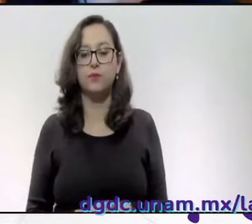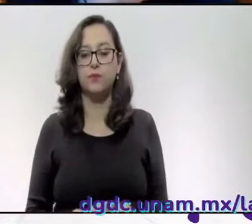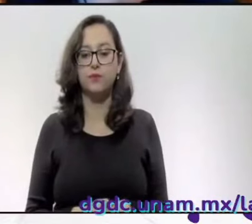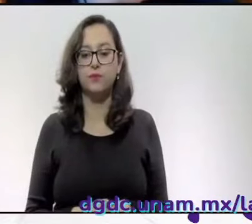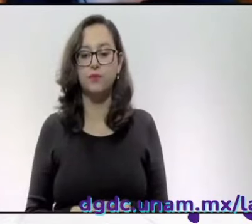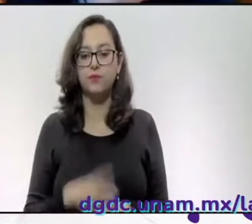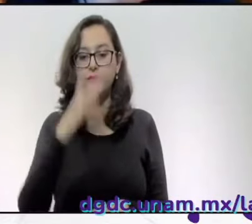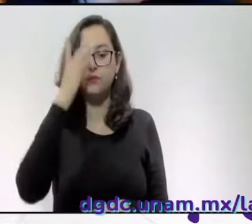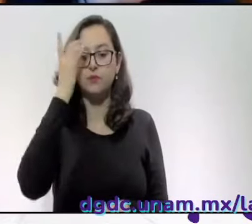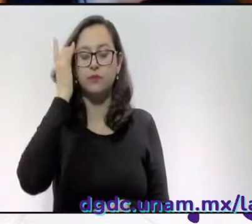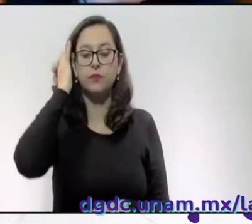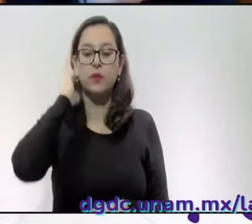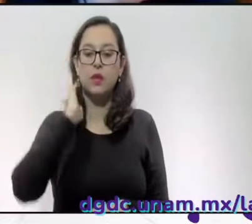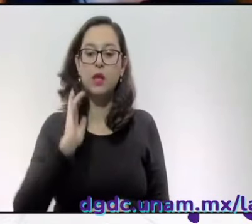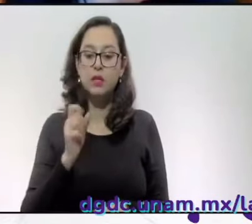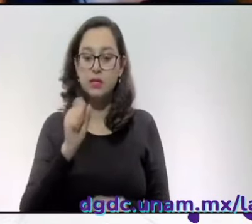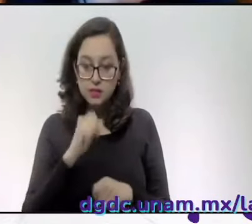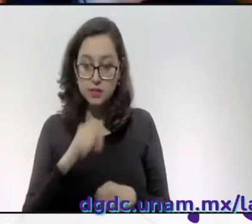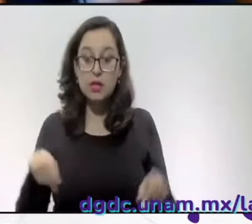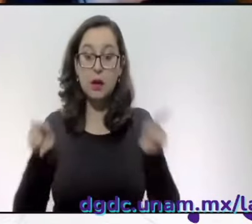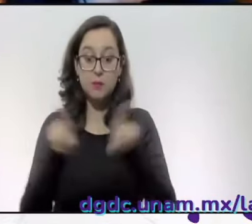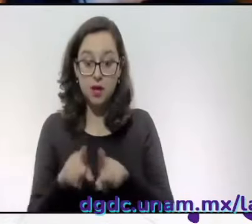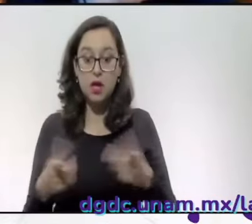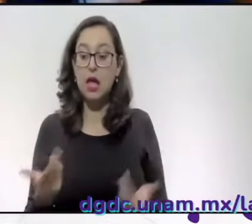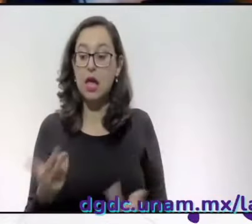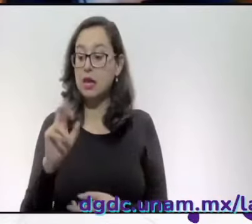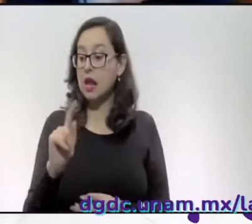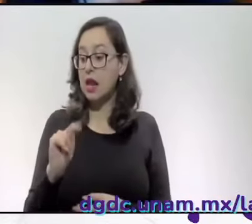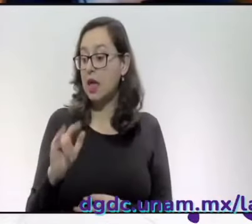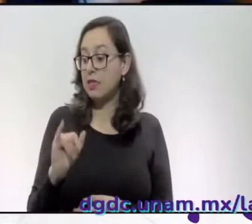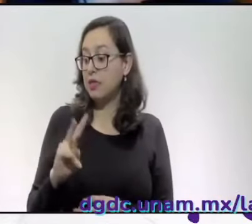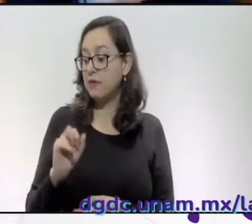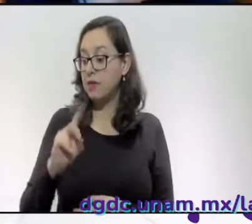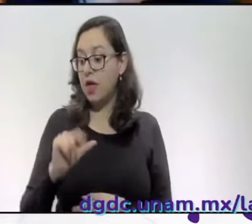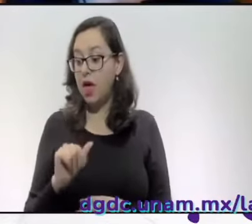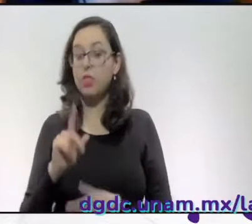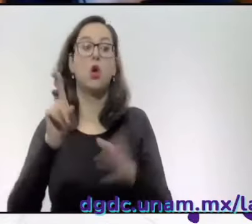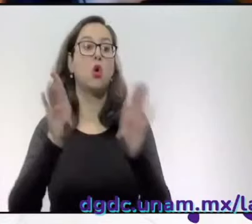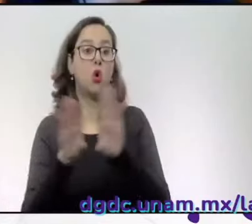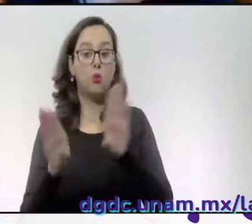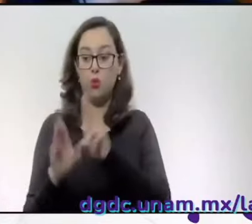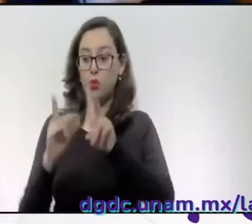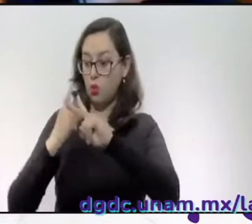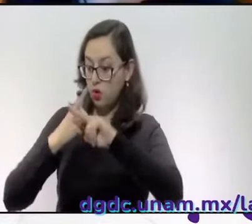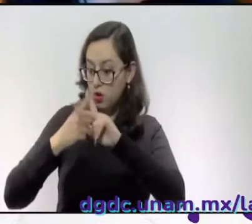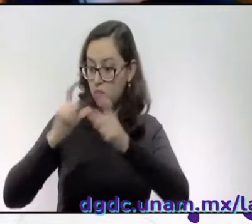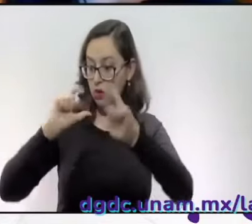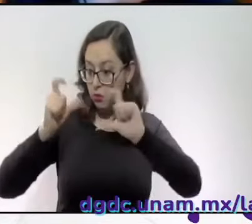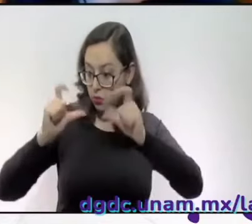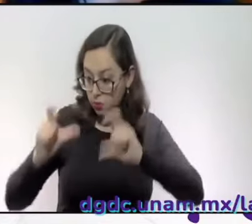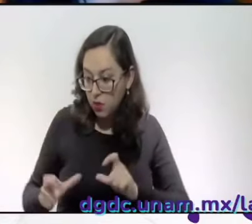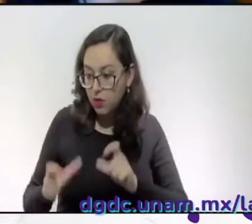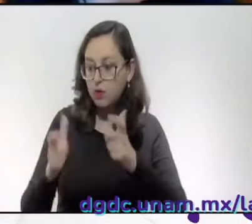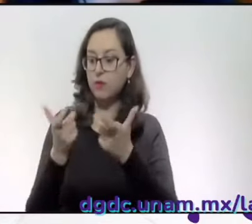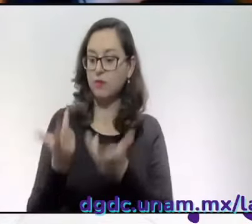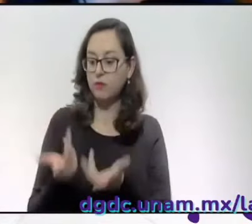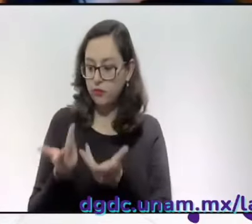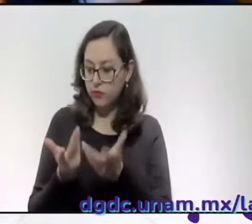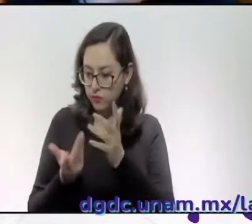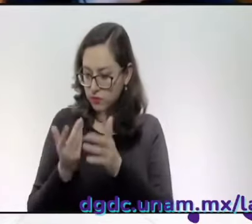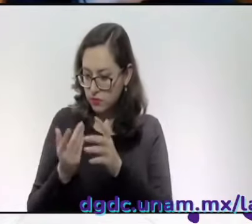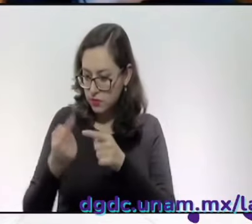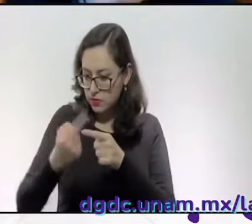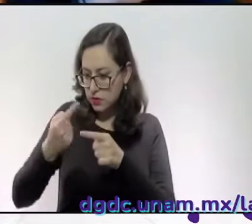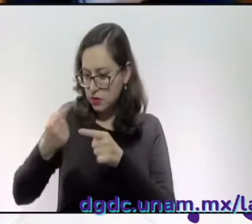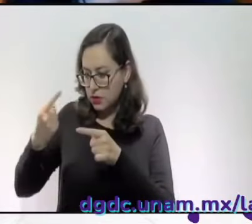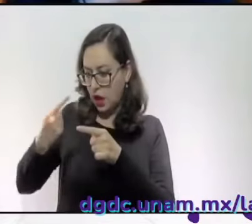la relatividad general de Einstein, cómo son los modelos, el contenido de la materia, y entonces puedes tomar las ecuaciones que vienen de la relatividad y hacer un cálculo hacia atrás en el